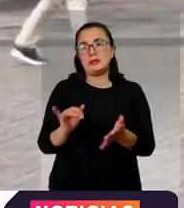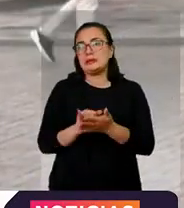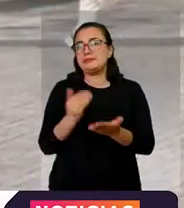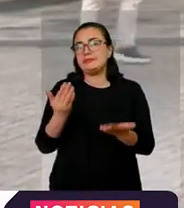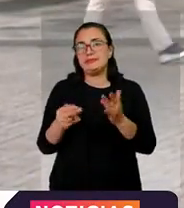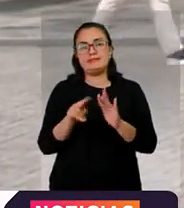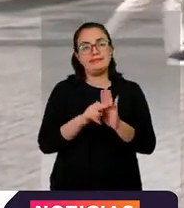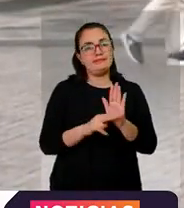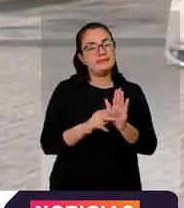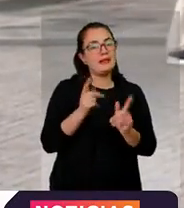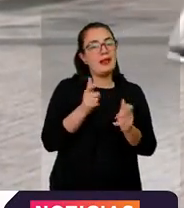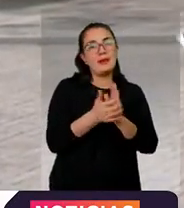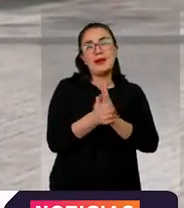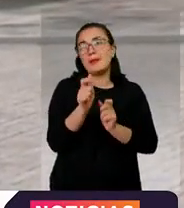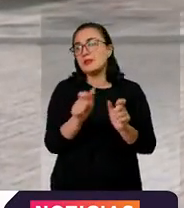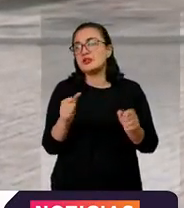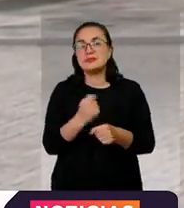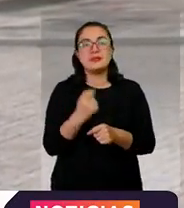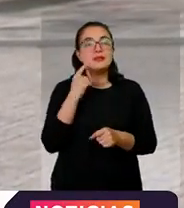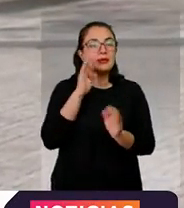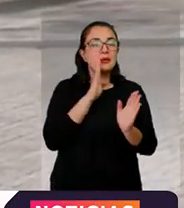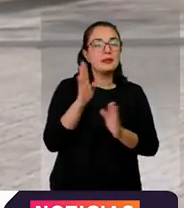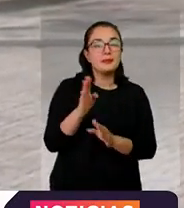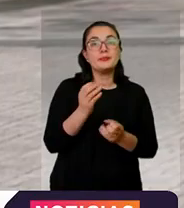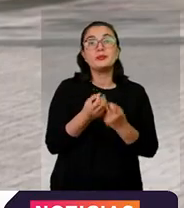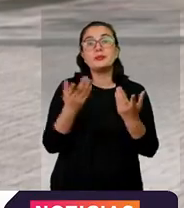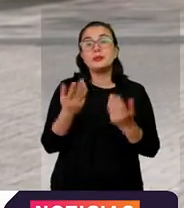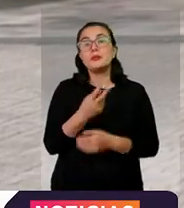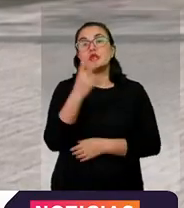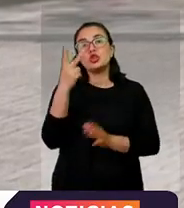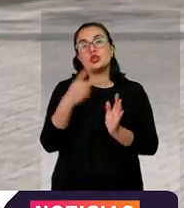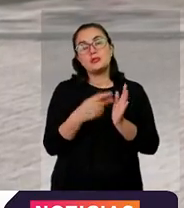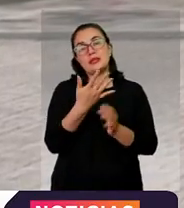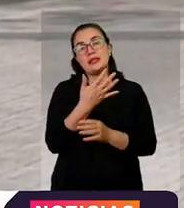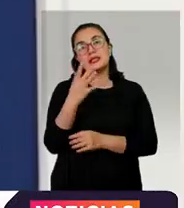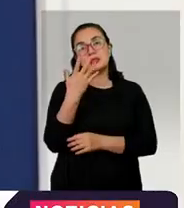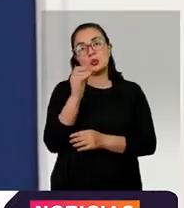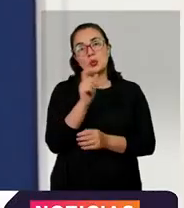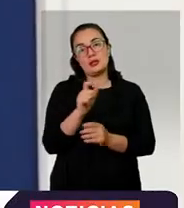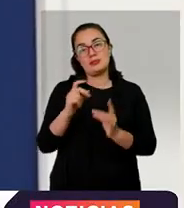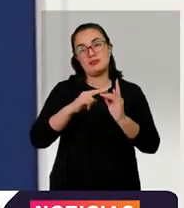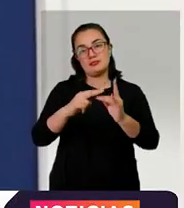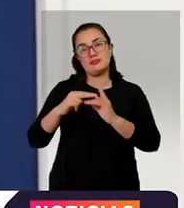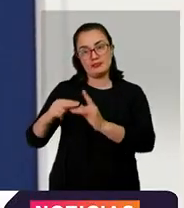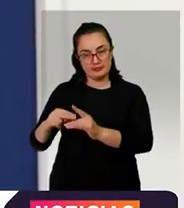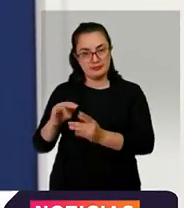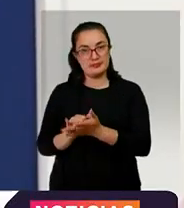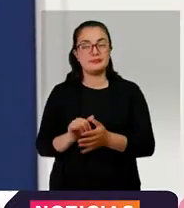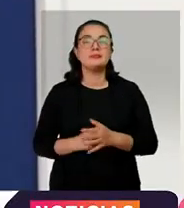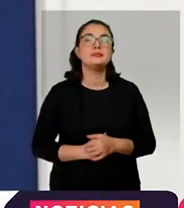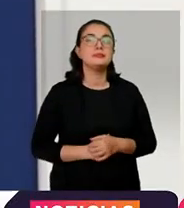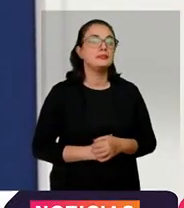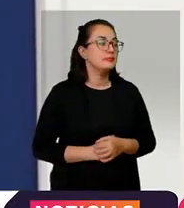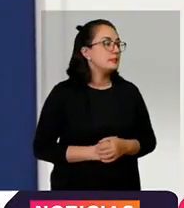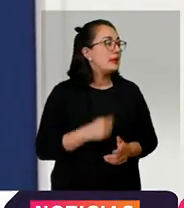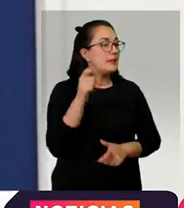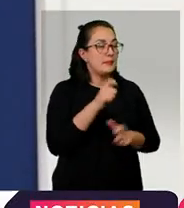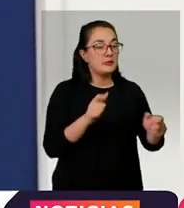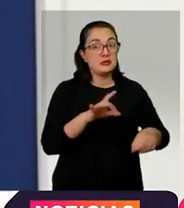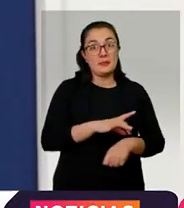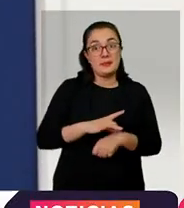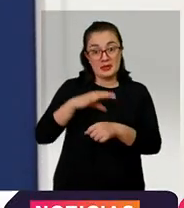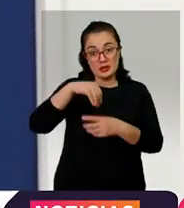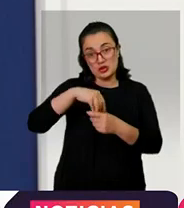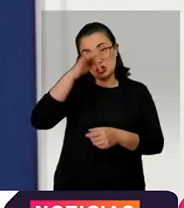humano. Actualmente la capacidad total de la ciudad es de 2.550 camas. Personal médico de este hospital y esta